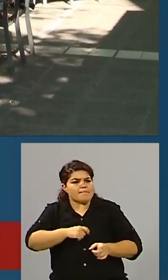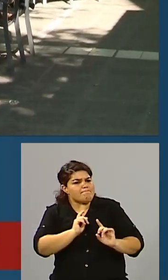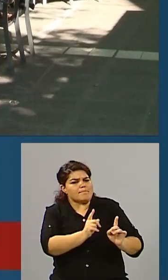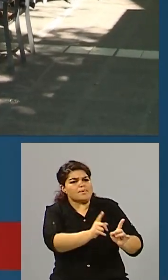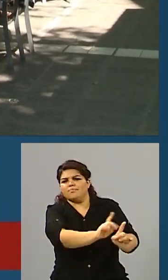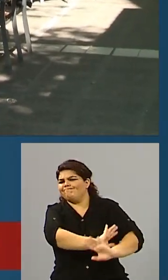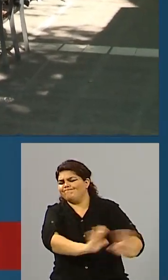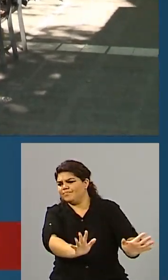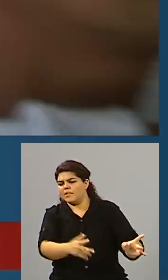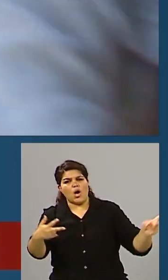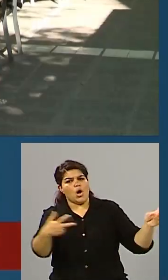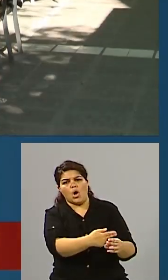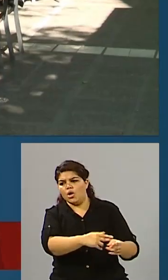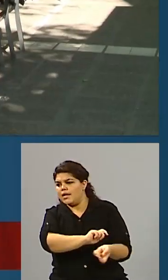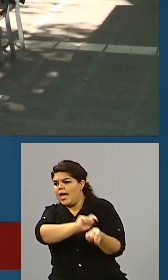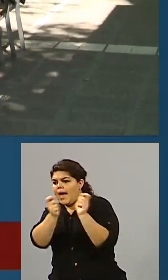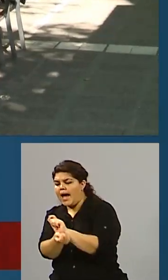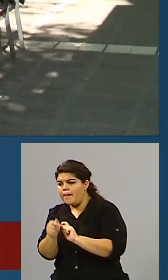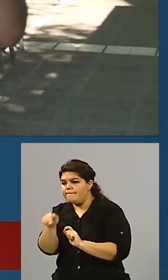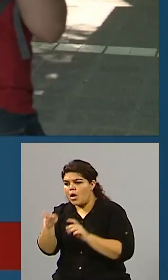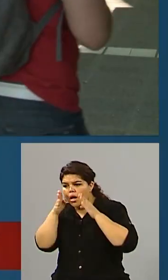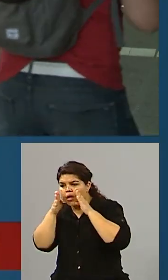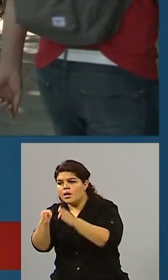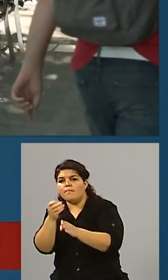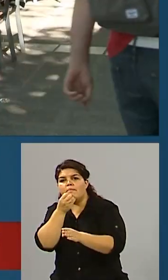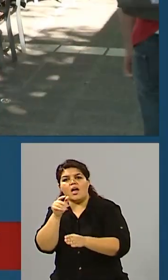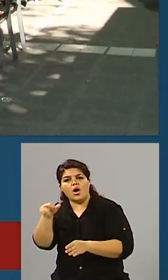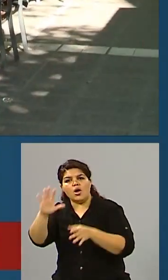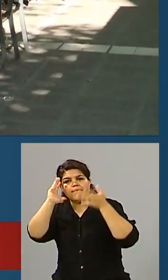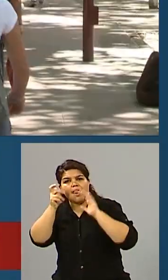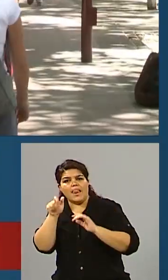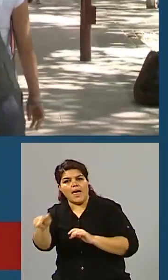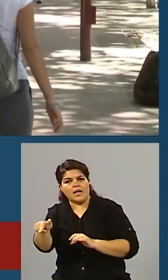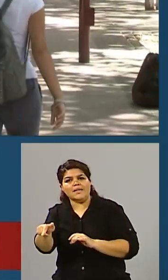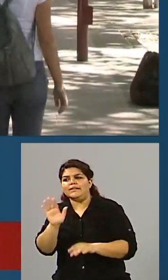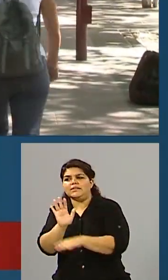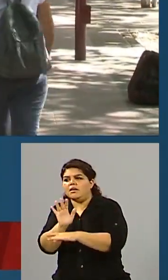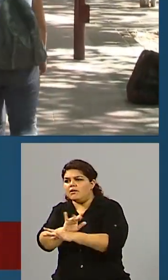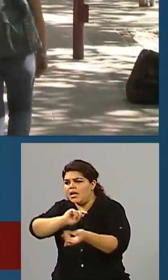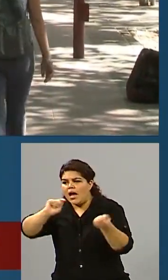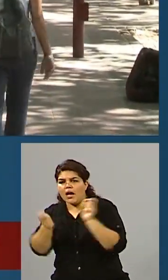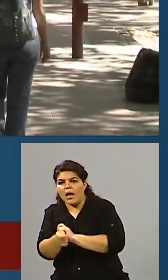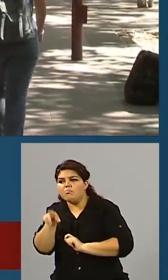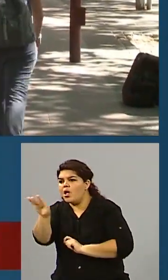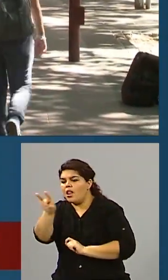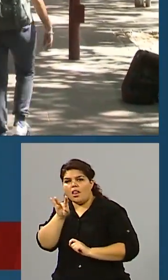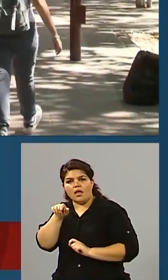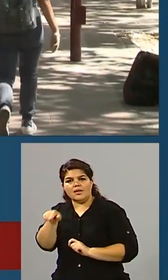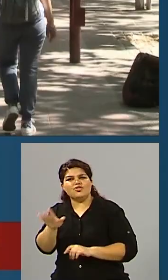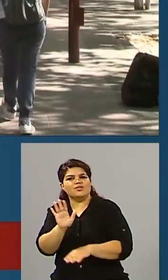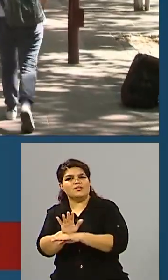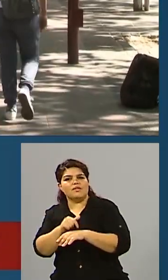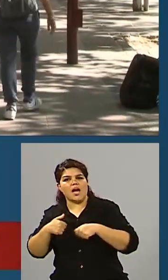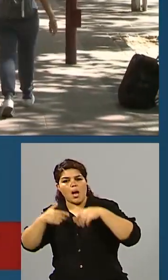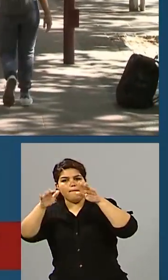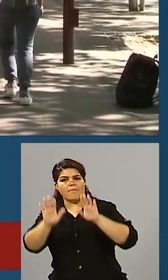Javier Milei que tiene por un tiempo la posibilidad de brindar a la ciudadanía esa esperanza. Y